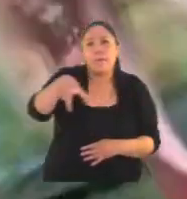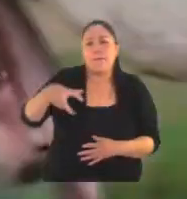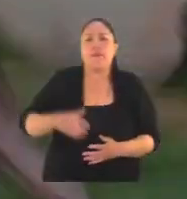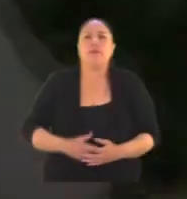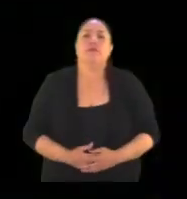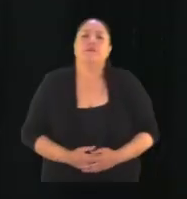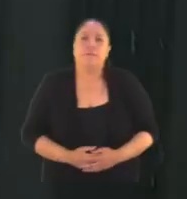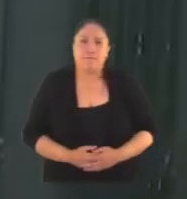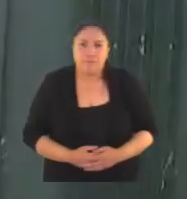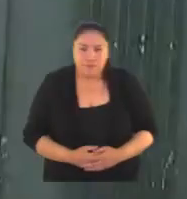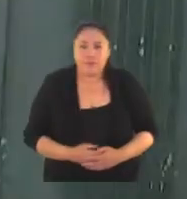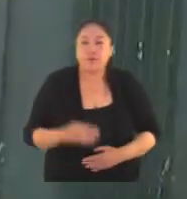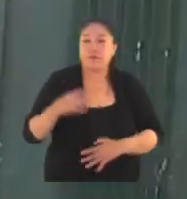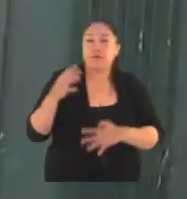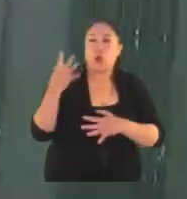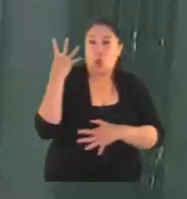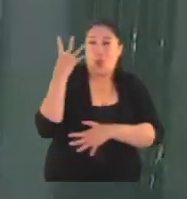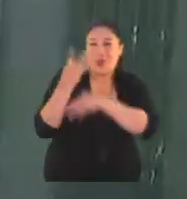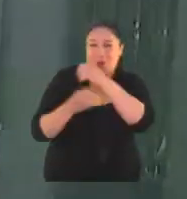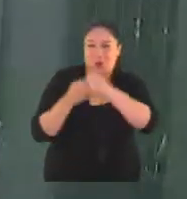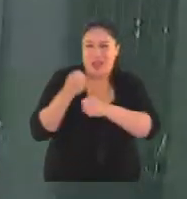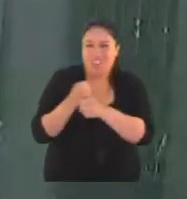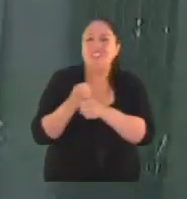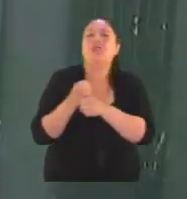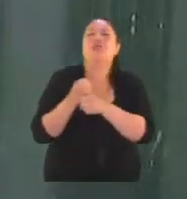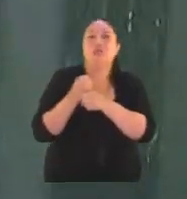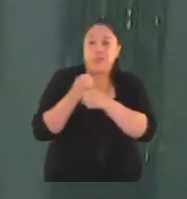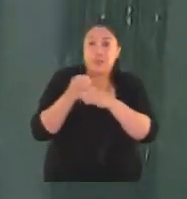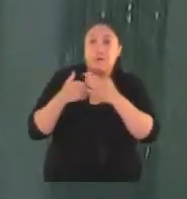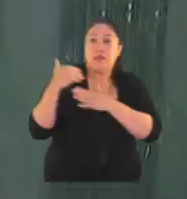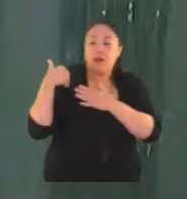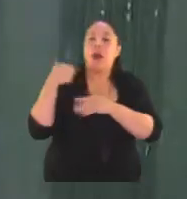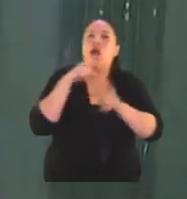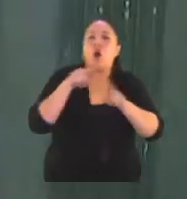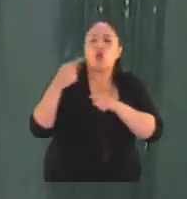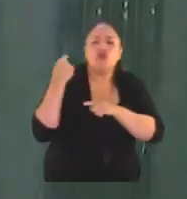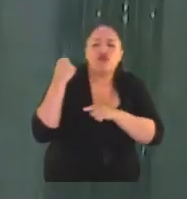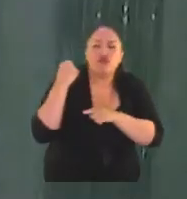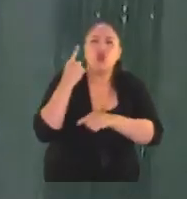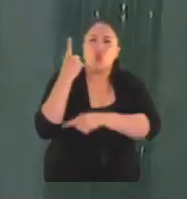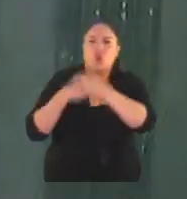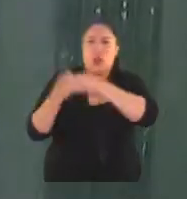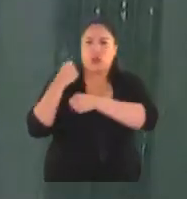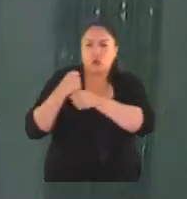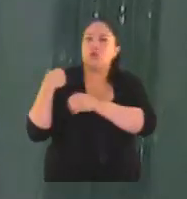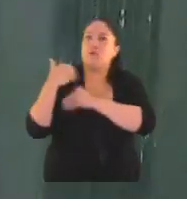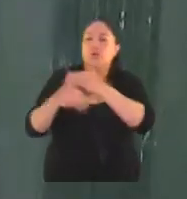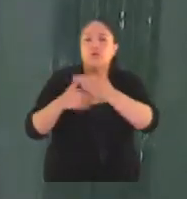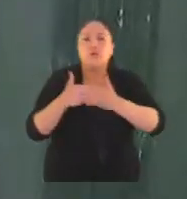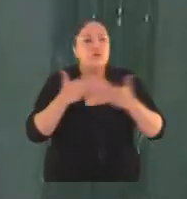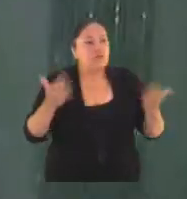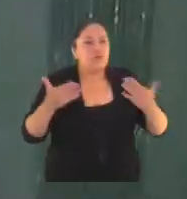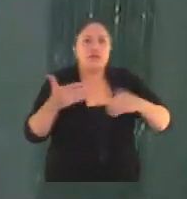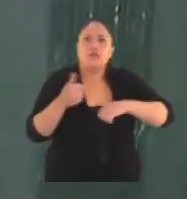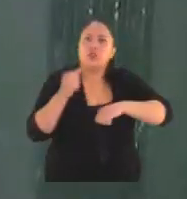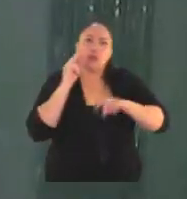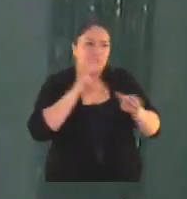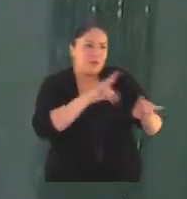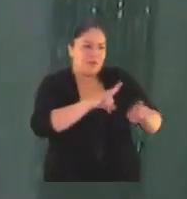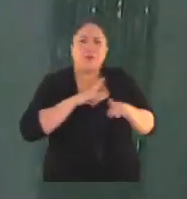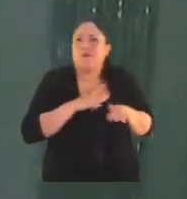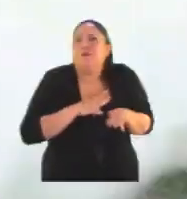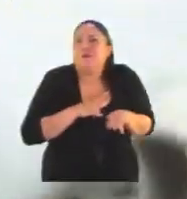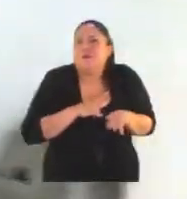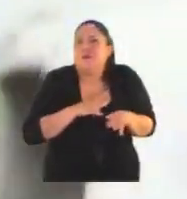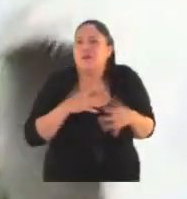Estamos trabajando hace 4 años, algunas están apenas comenzando hace 1 año, y pues que nos ha motivado ver el sufrimiento que tienen estos animales